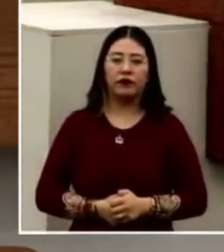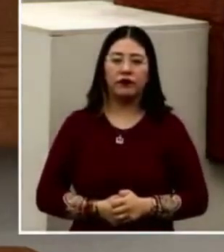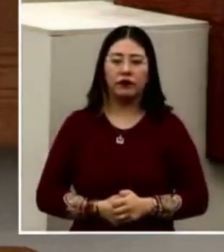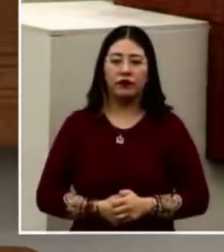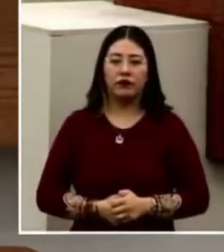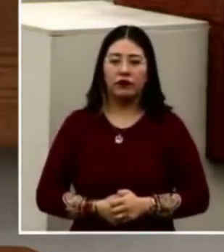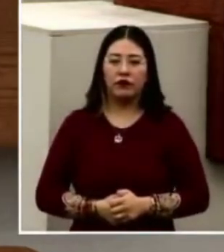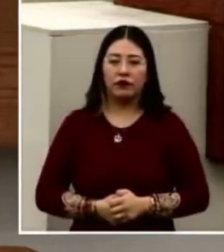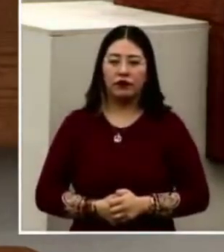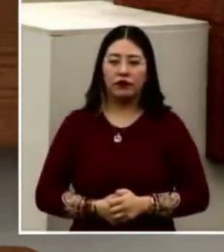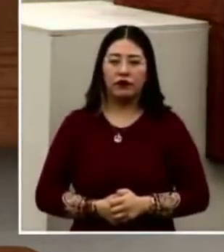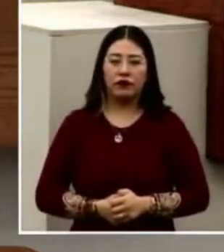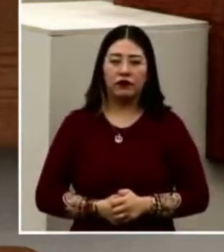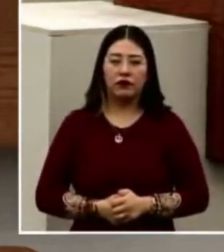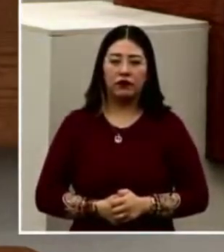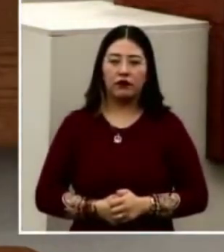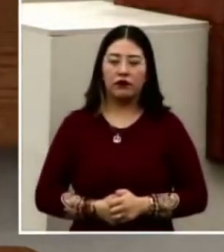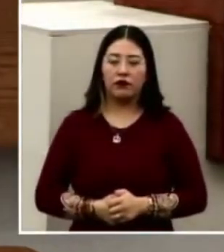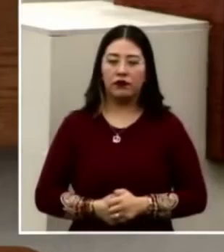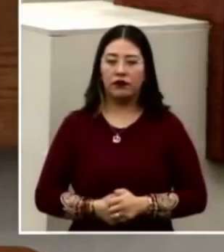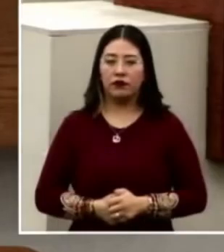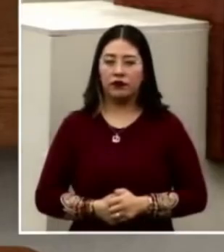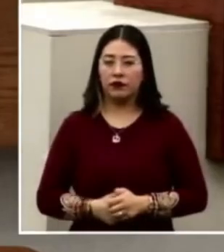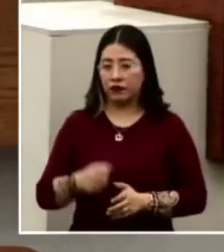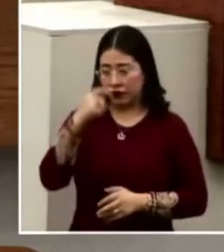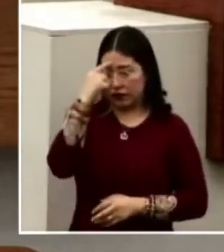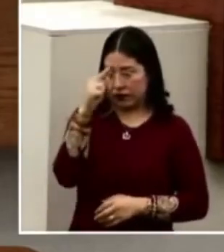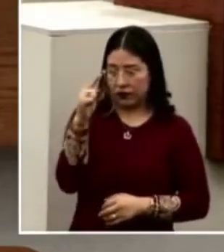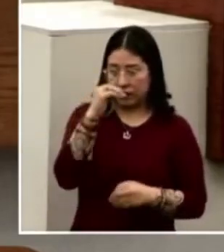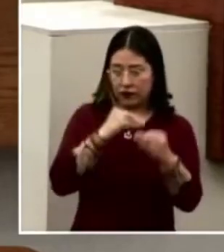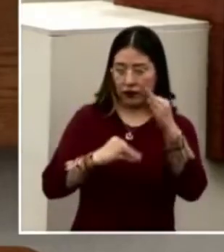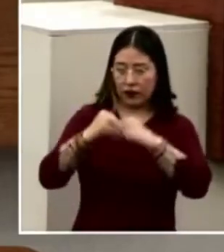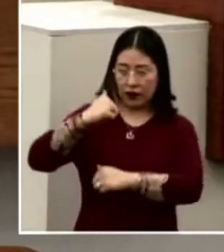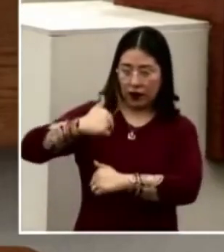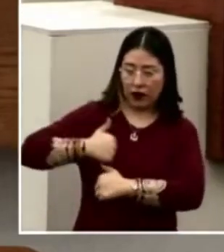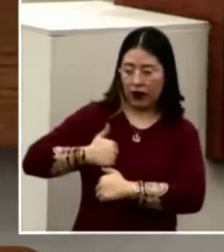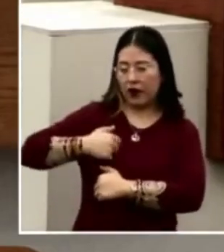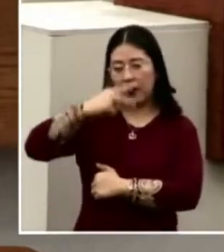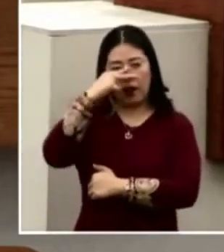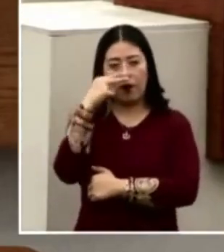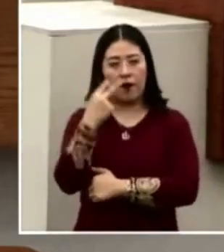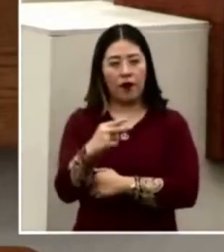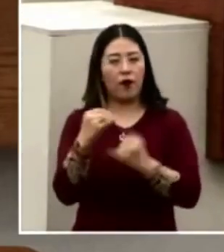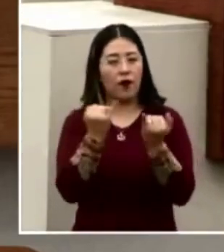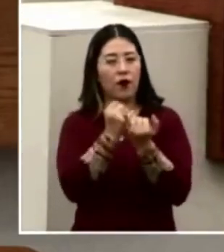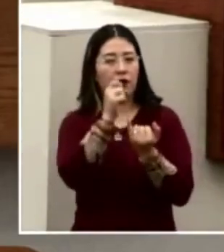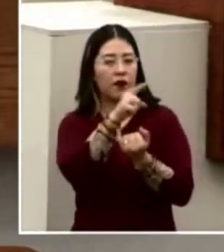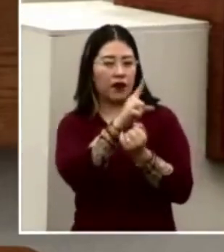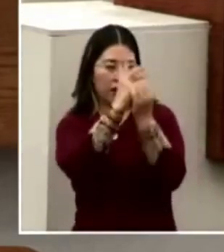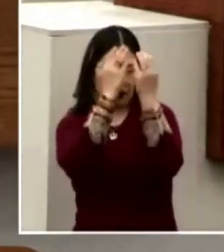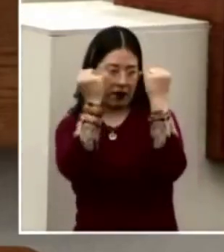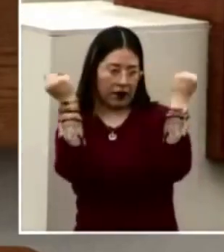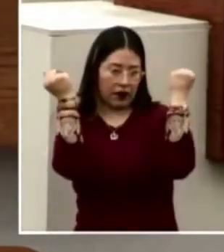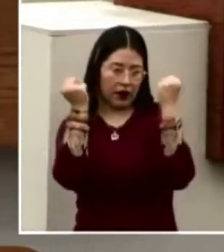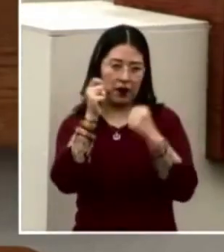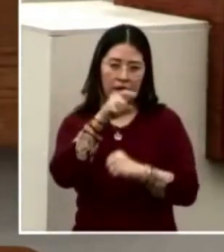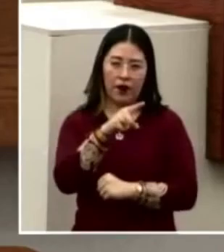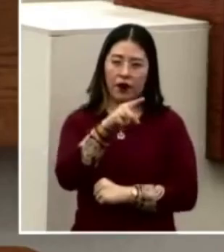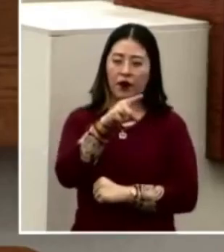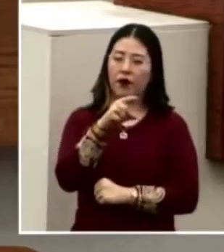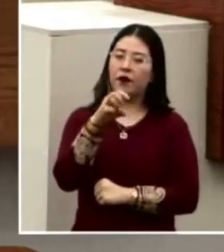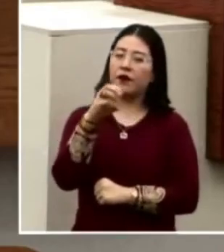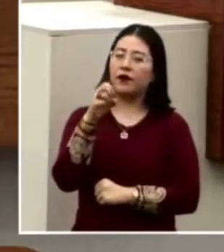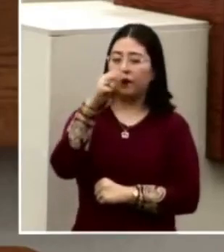o la Fuerza Armada Permanente, que la integran el Ejército Mexicano y la Marina Armada de México, podrían